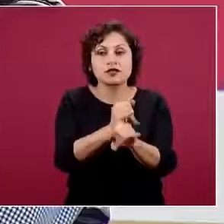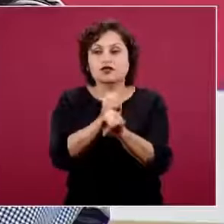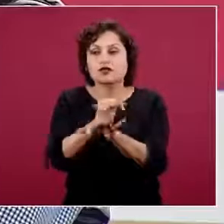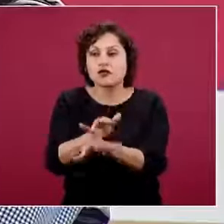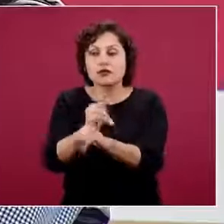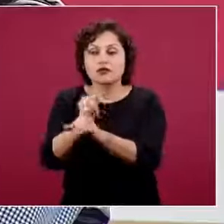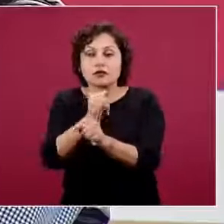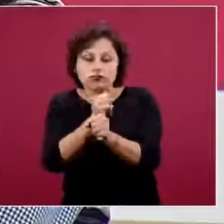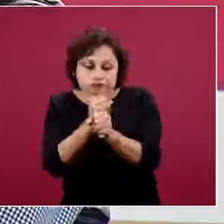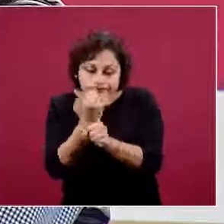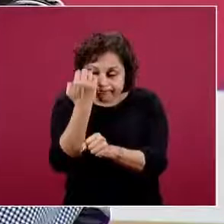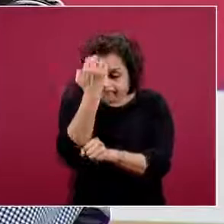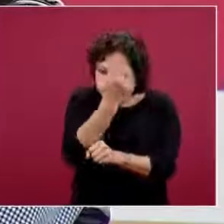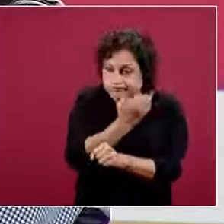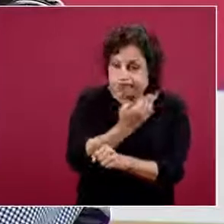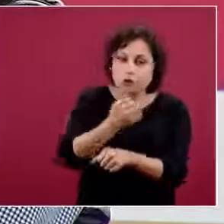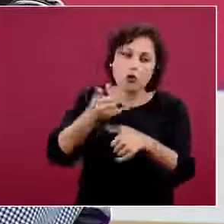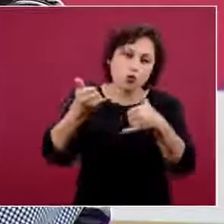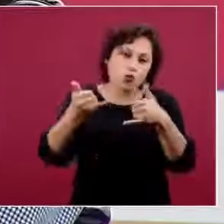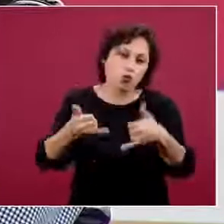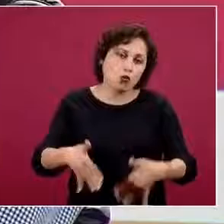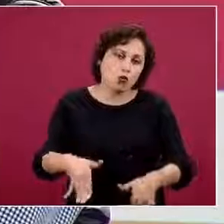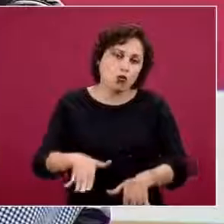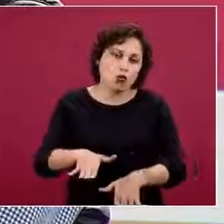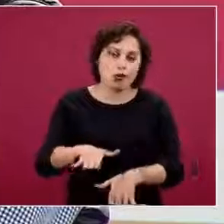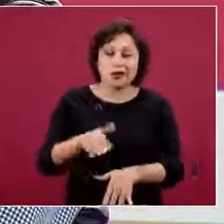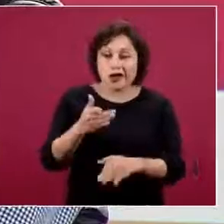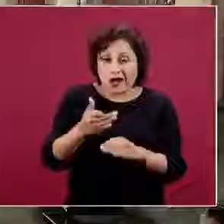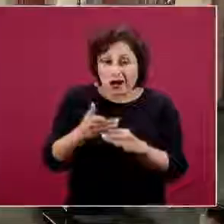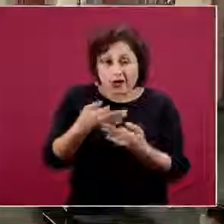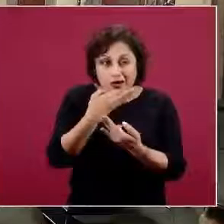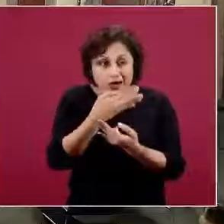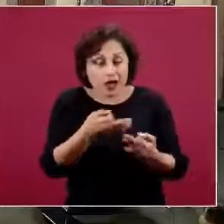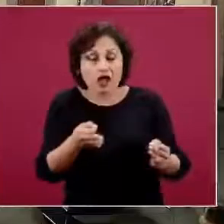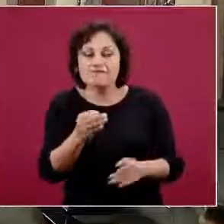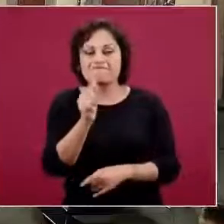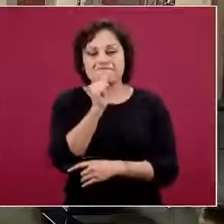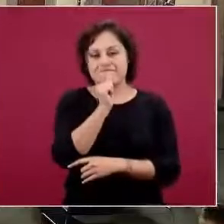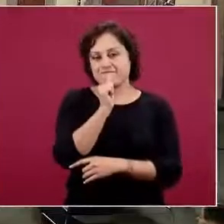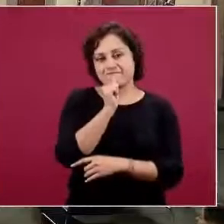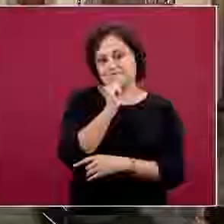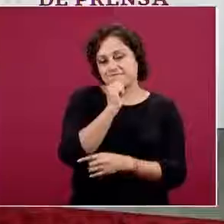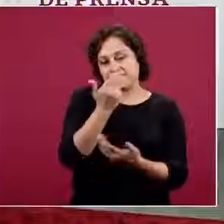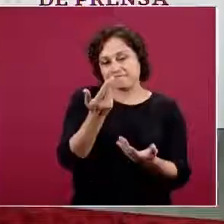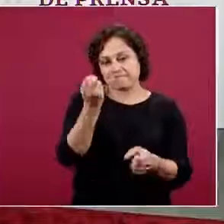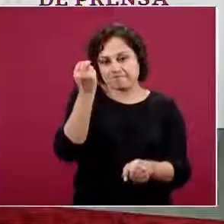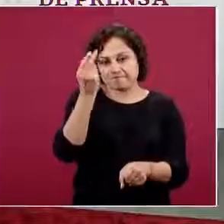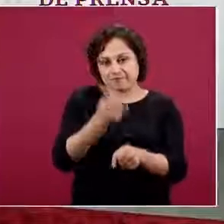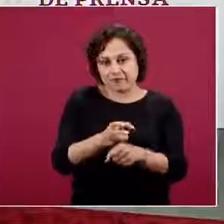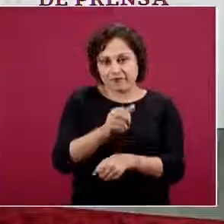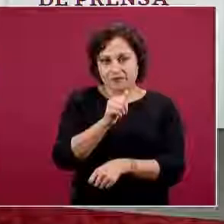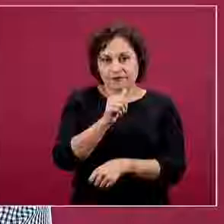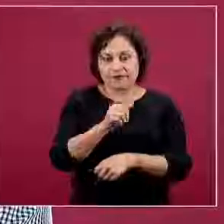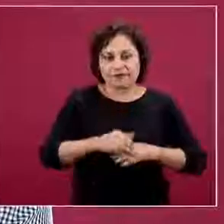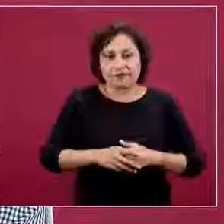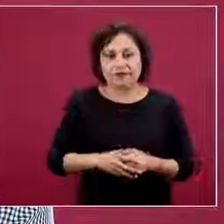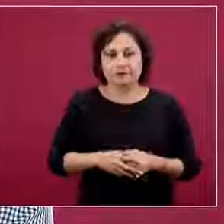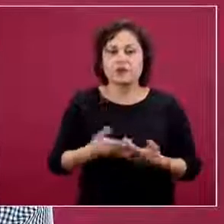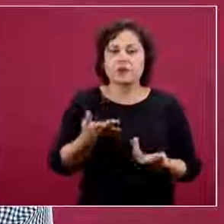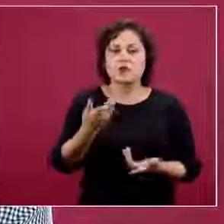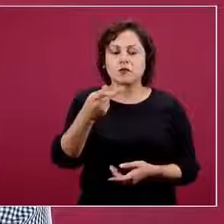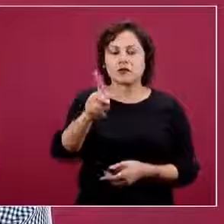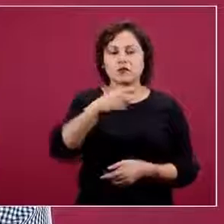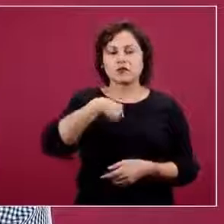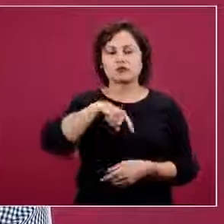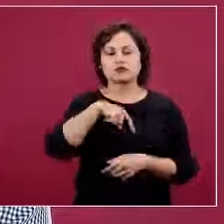análisis, por lo tanto todavía es temprano como para poder tener algunos resultados, pero vamos a estar al pendiente y de bien tengamos